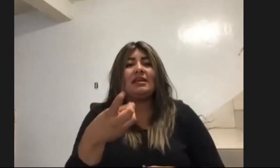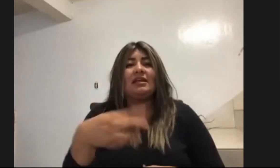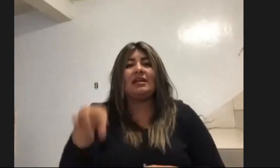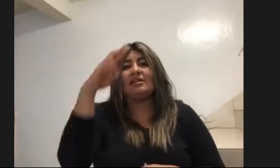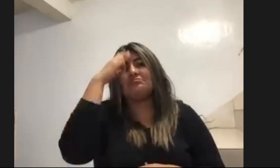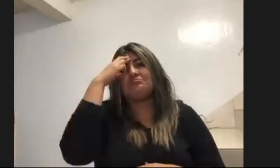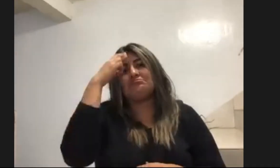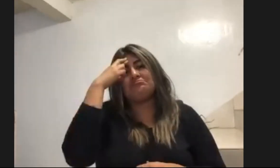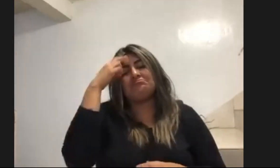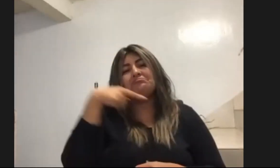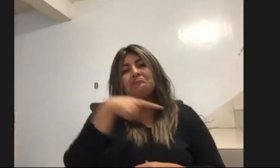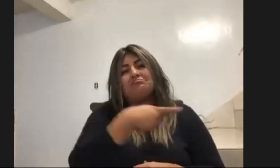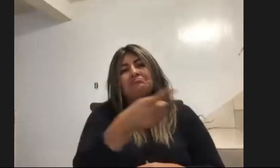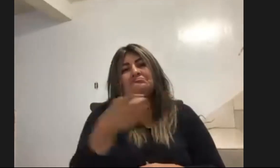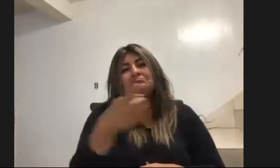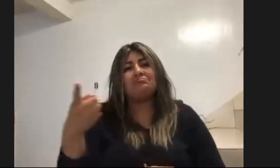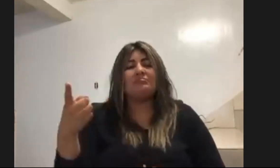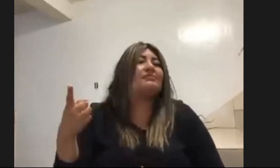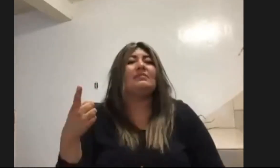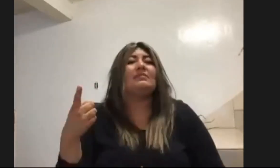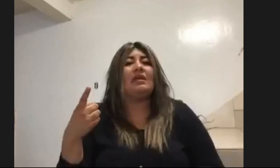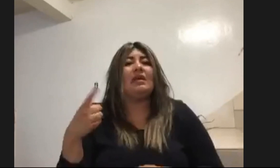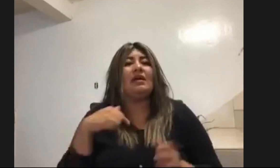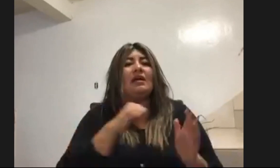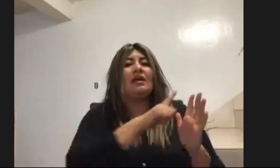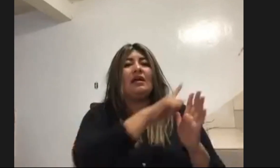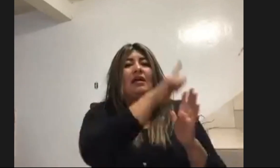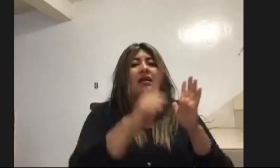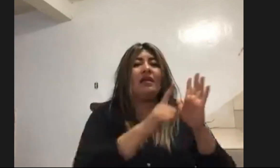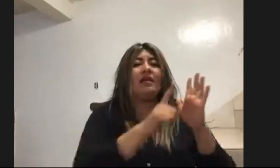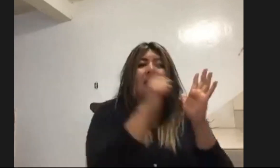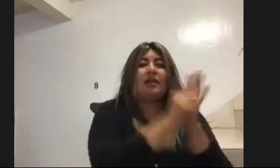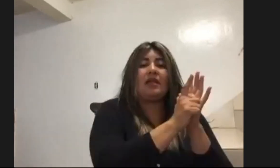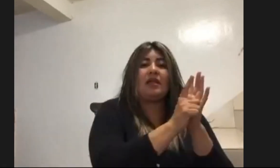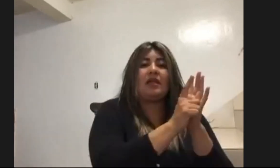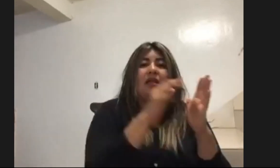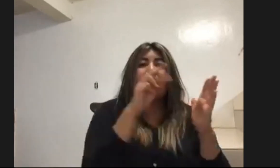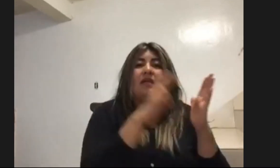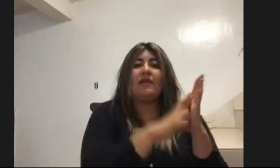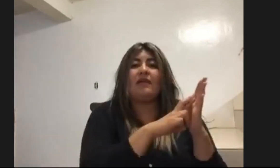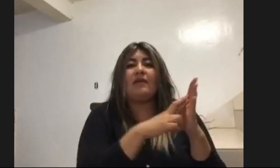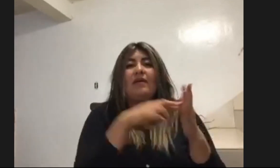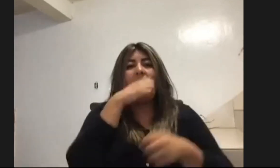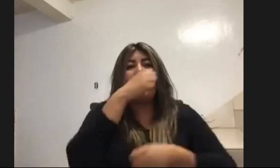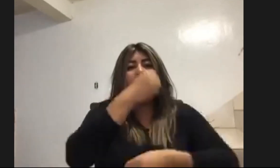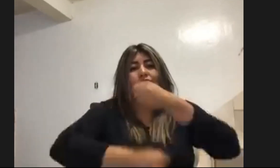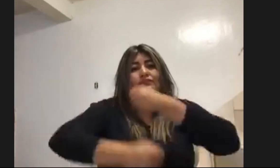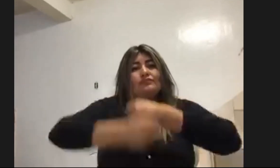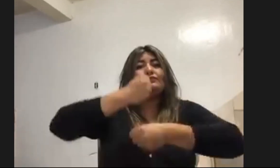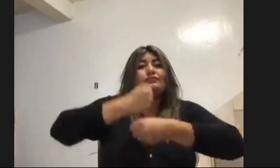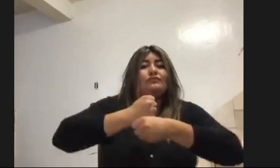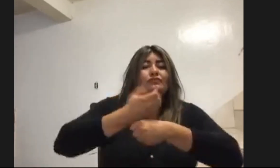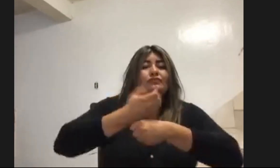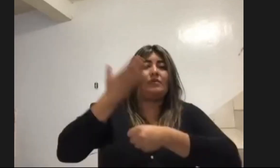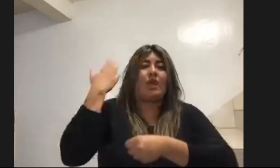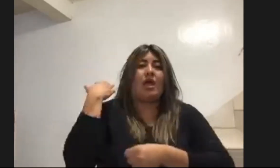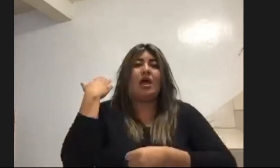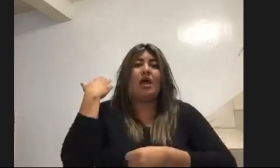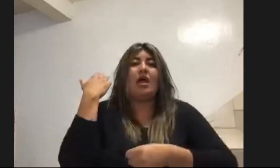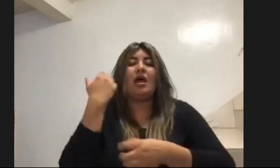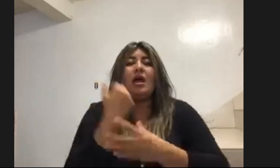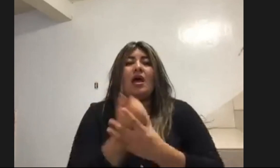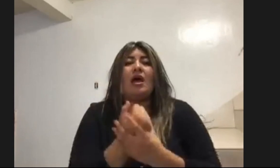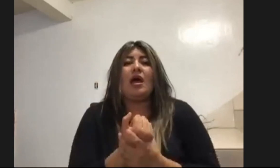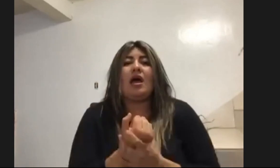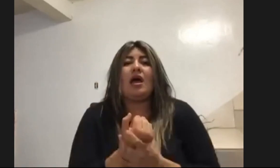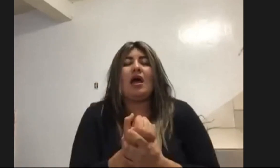un transitorio de la reforma constitucional del año pasado definió que había que hacer una estrategia nacional de